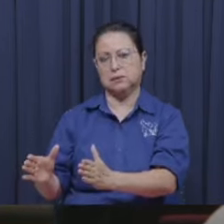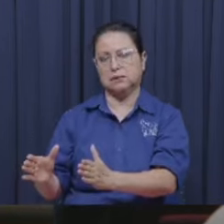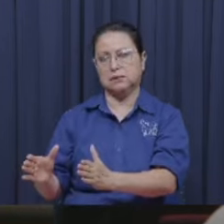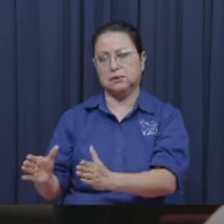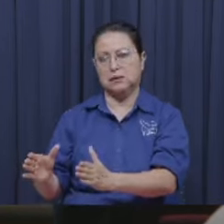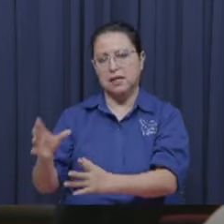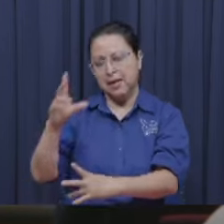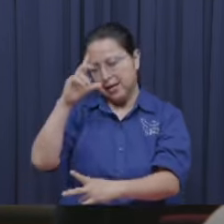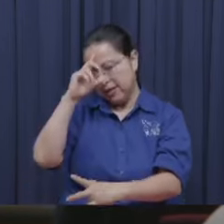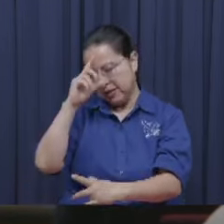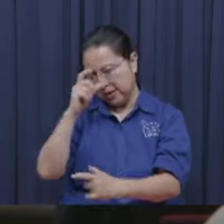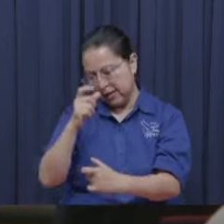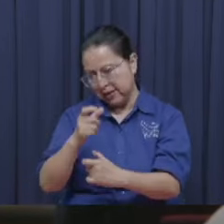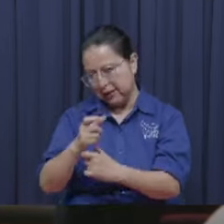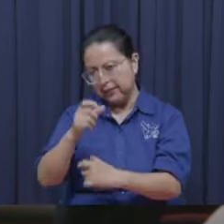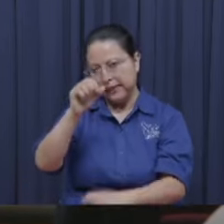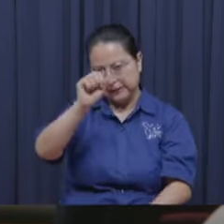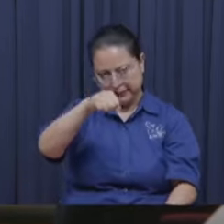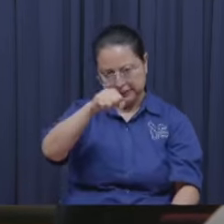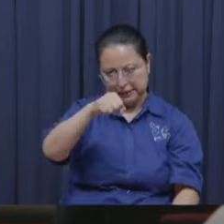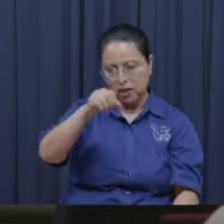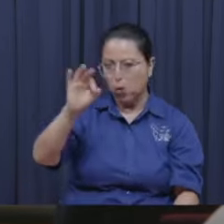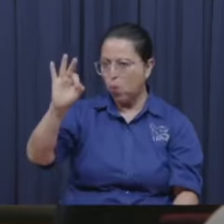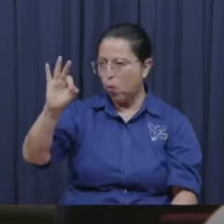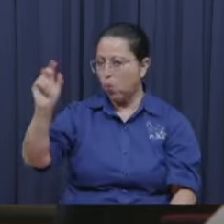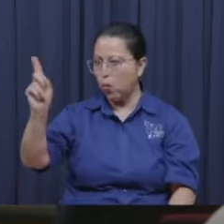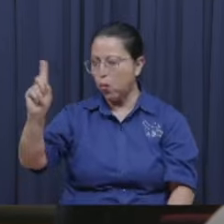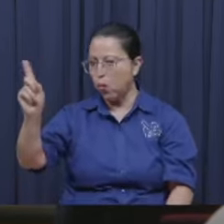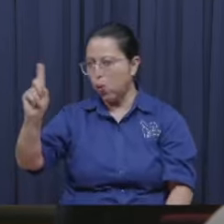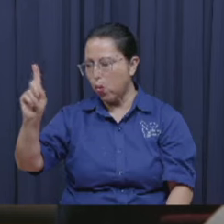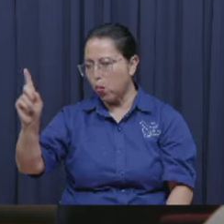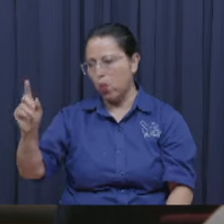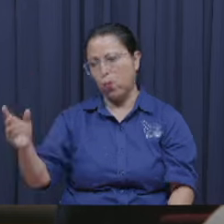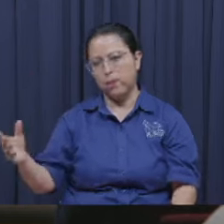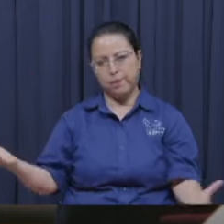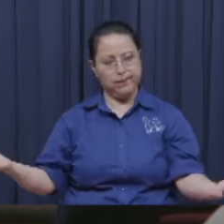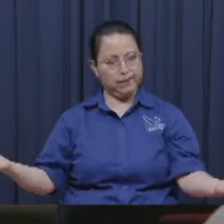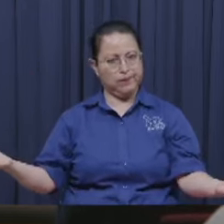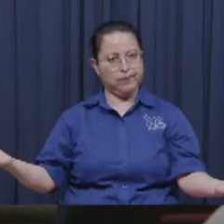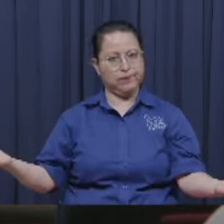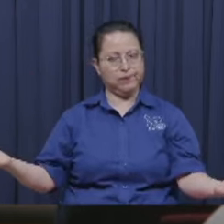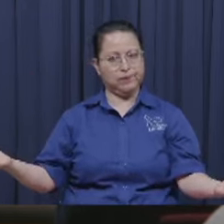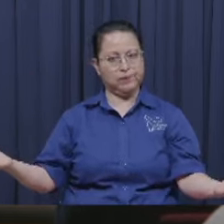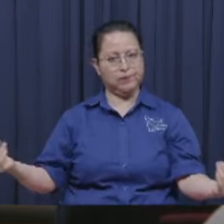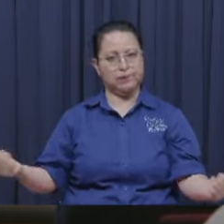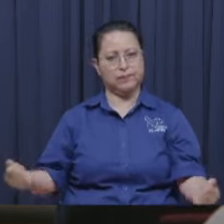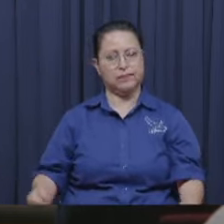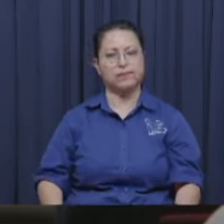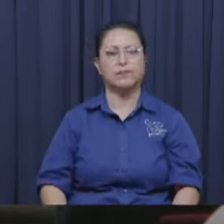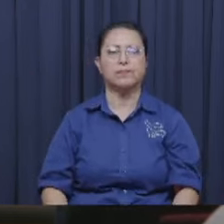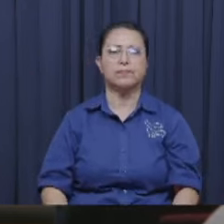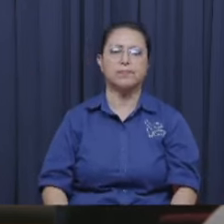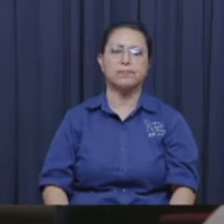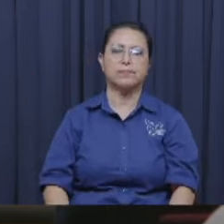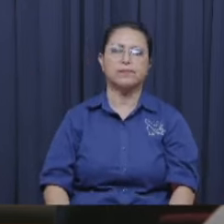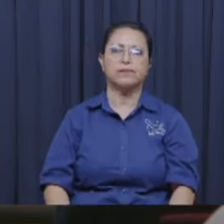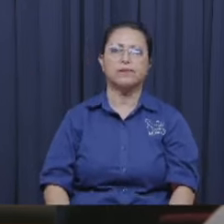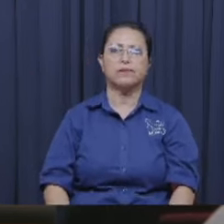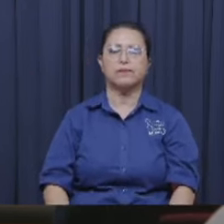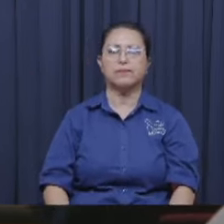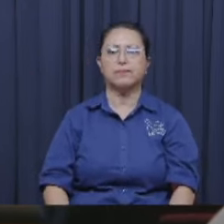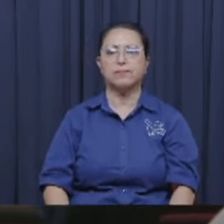¿Cuántos creen que no está preparada? Levanten la mano los que creen. Padre y santo, vaya que esto no es votación, porque